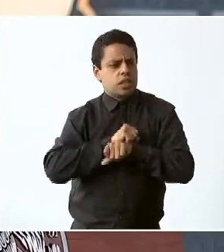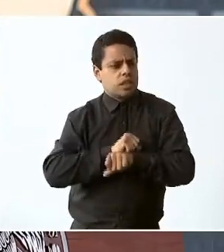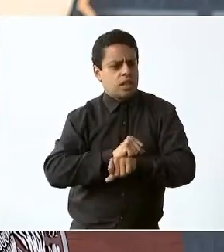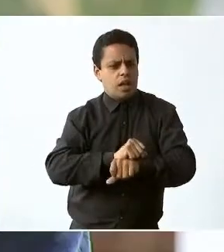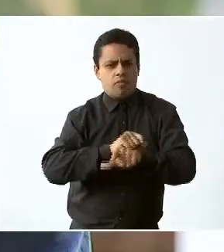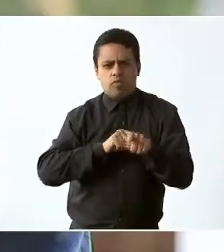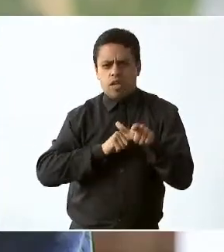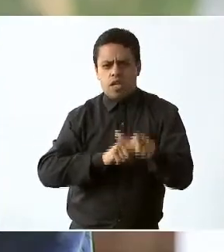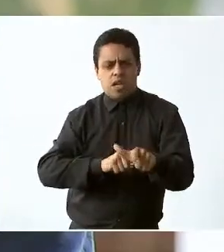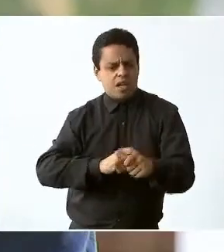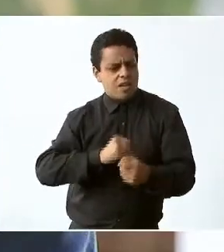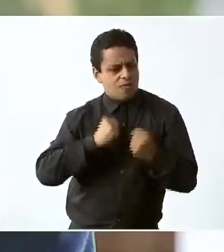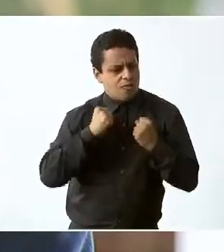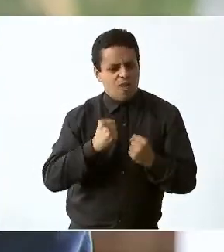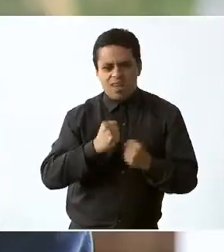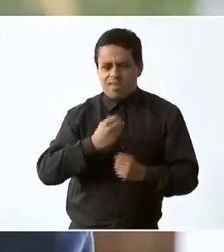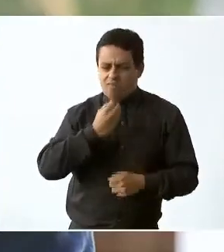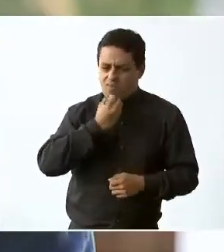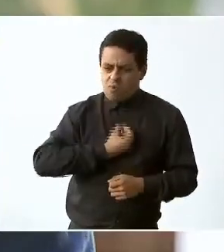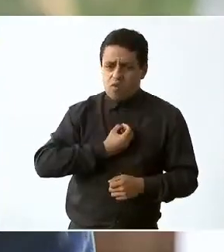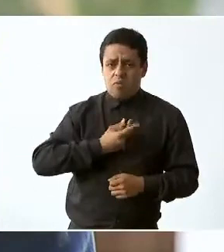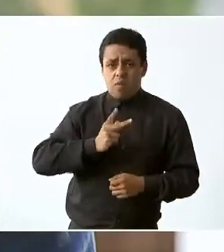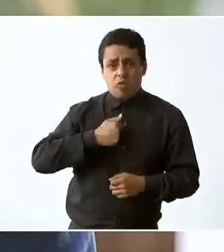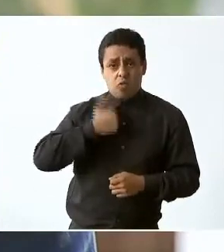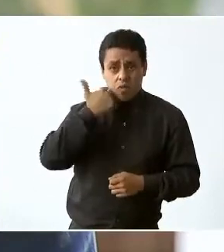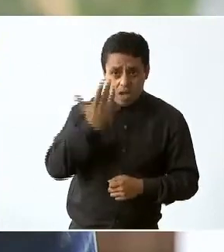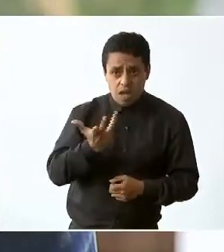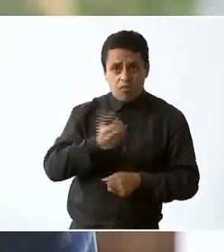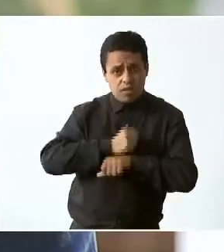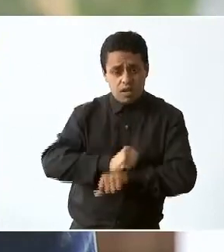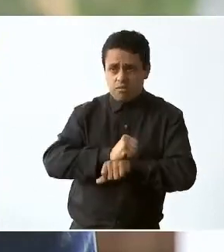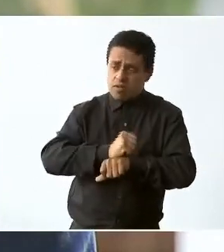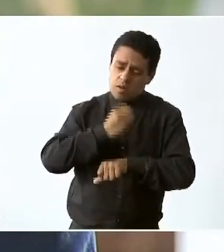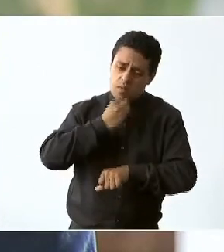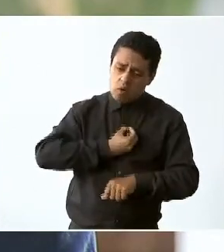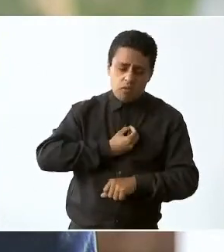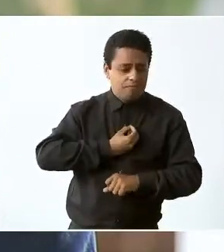fuerza, pero no por voluntad. Mi indomable vanidad